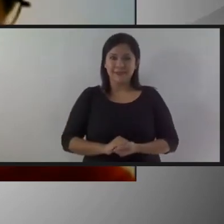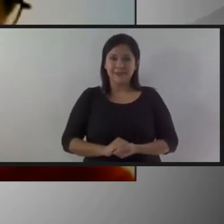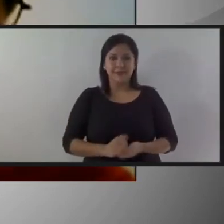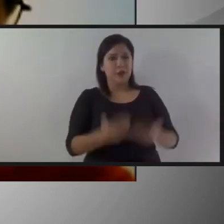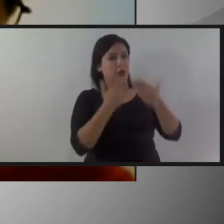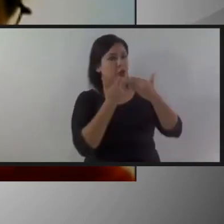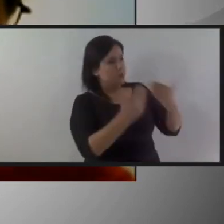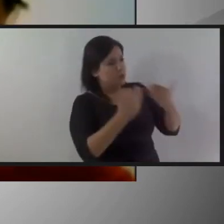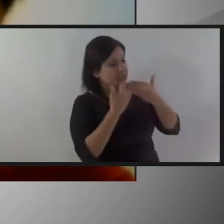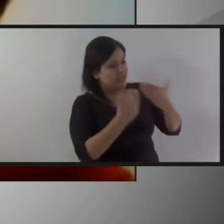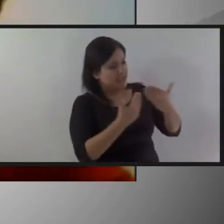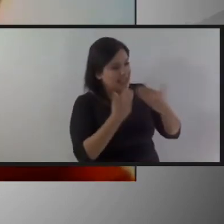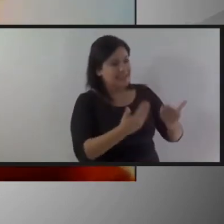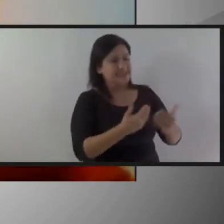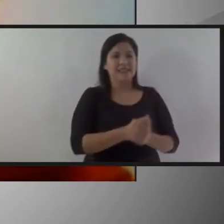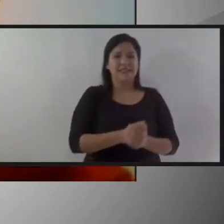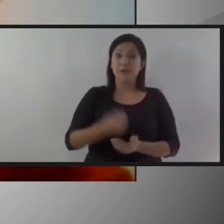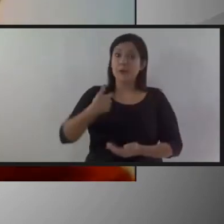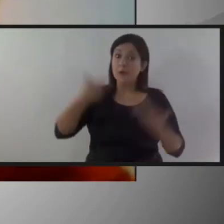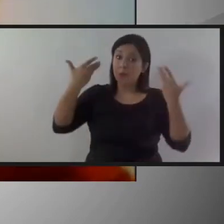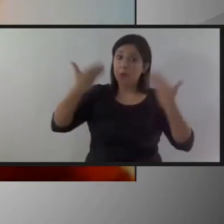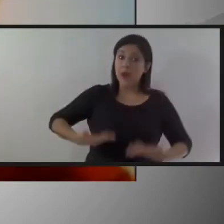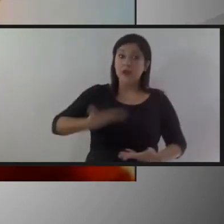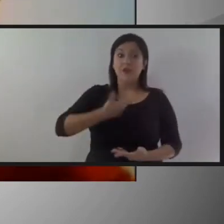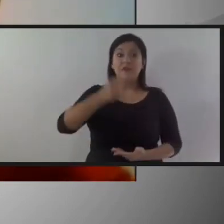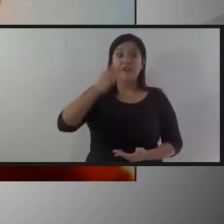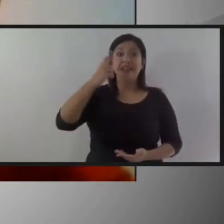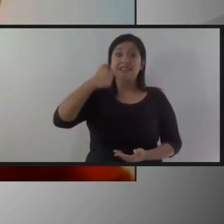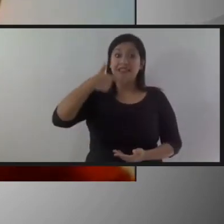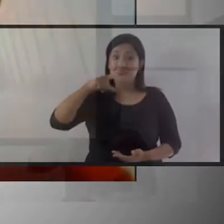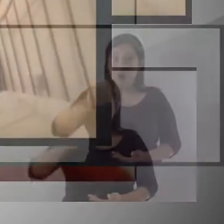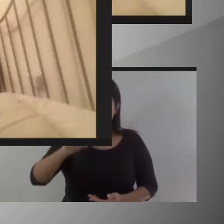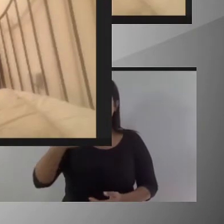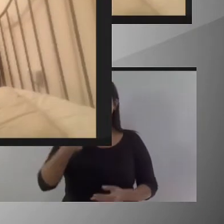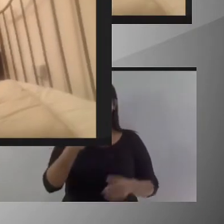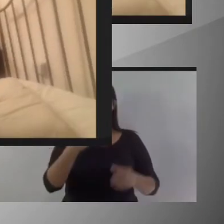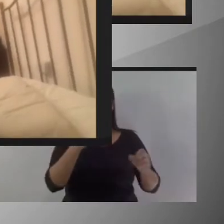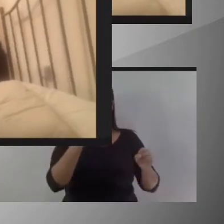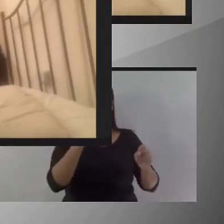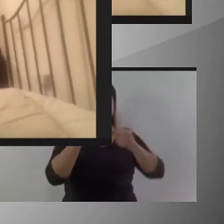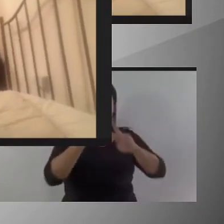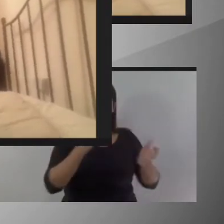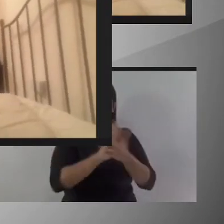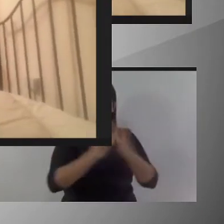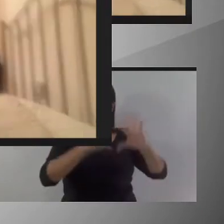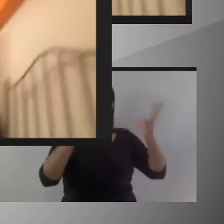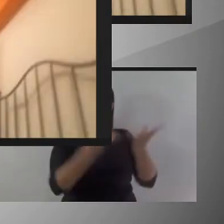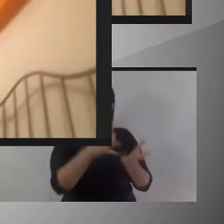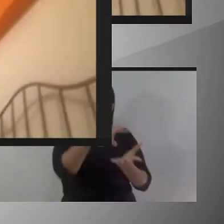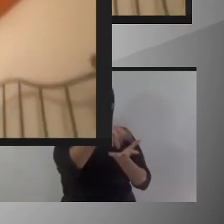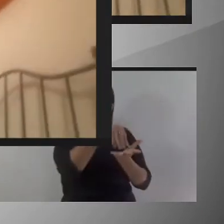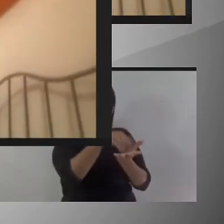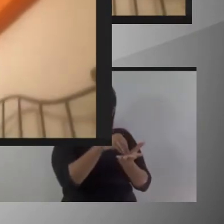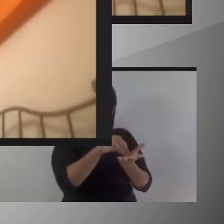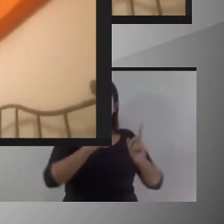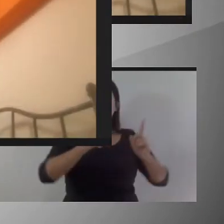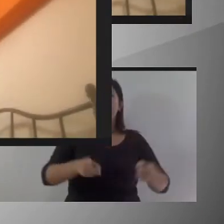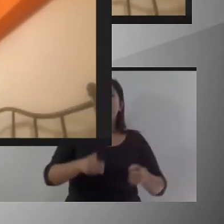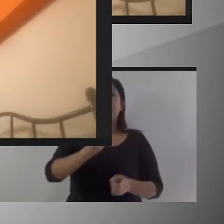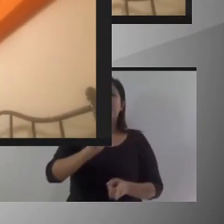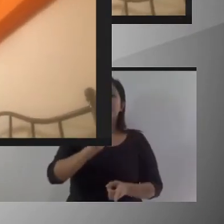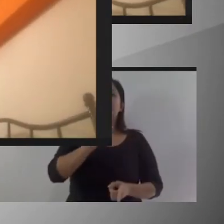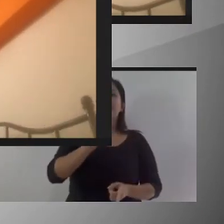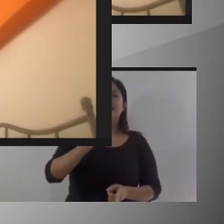Muchas gracias, Patri. Bueno, yo soy Francisco, soy geógrafo, soy parte de comunidades transmasculinas y